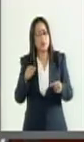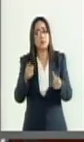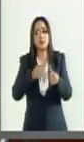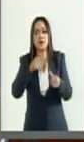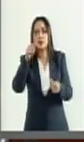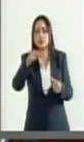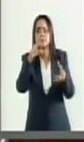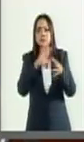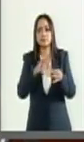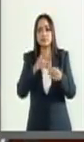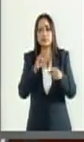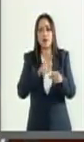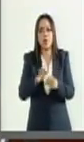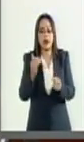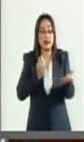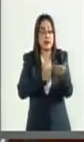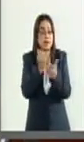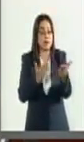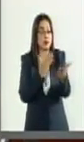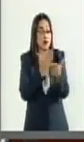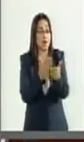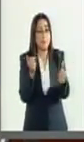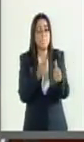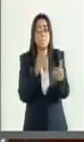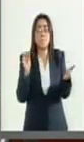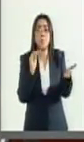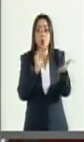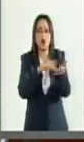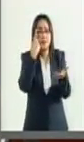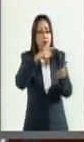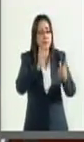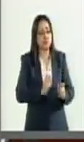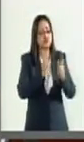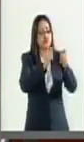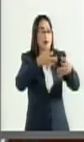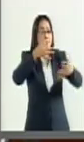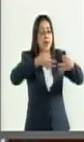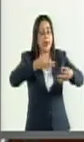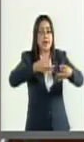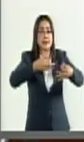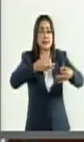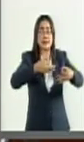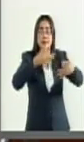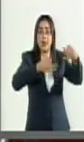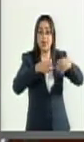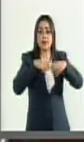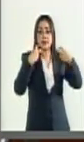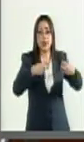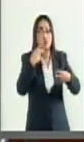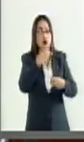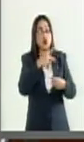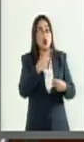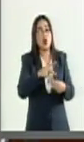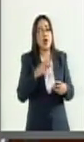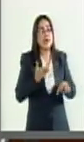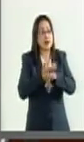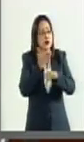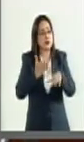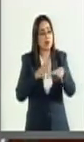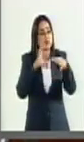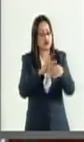lugar, el dictamen planteaba que para la designación de los magistrados de los Tribunales Superiores de Justicia de los